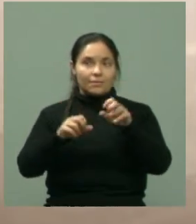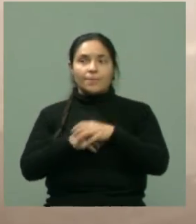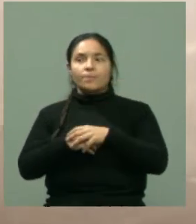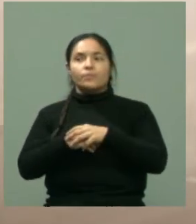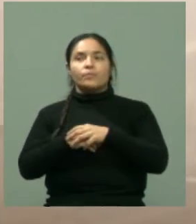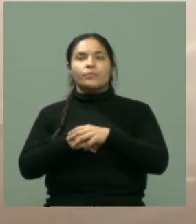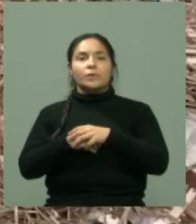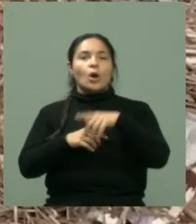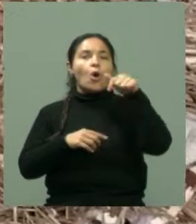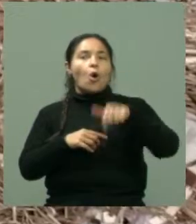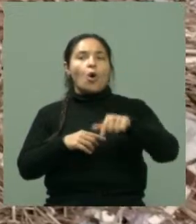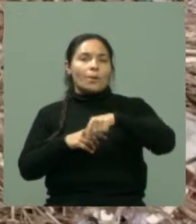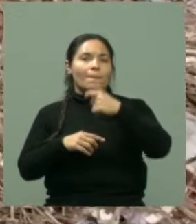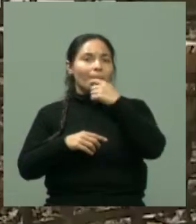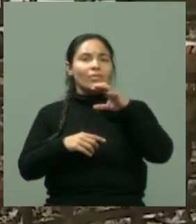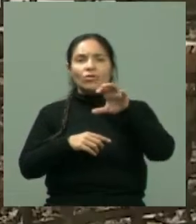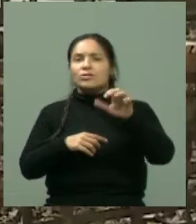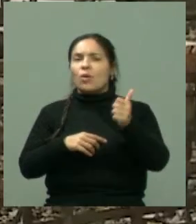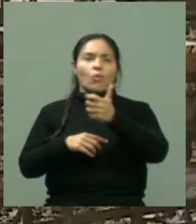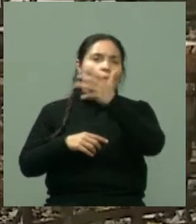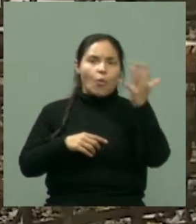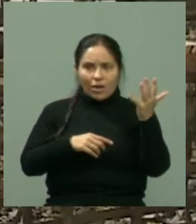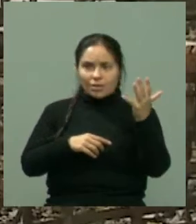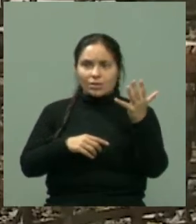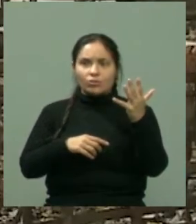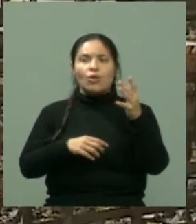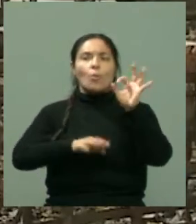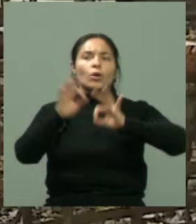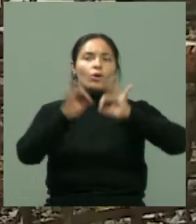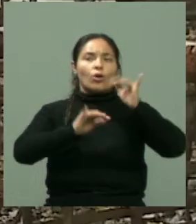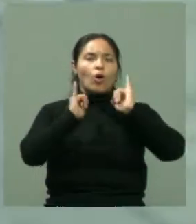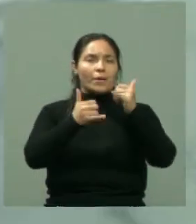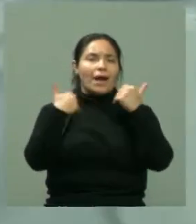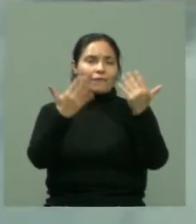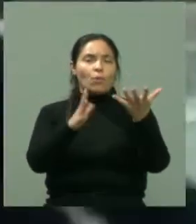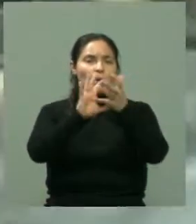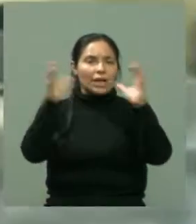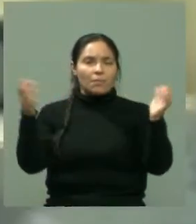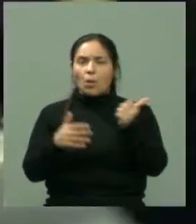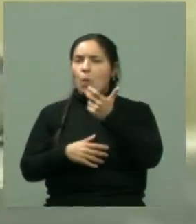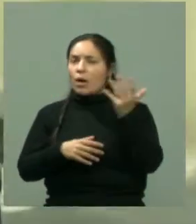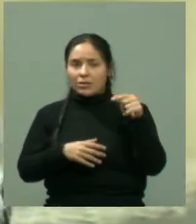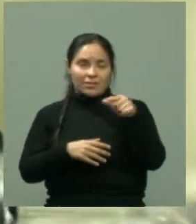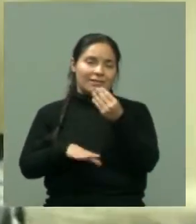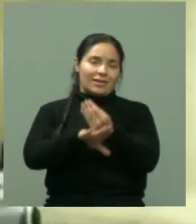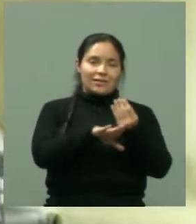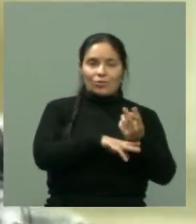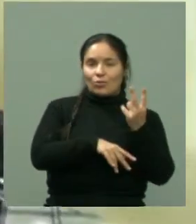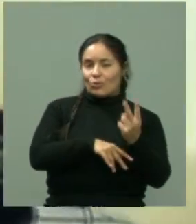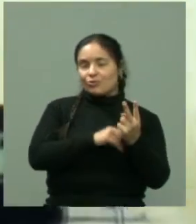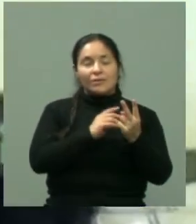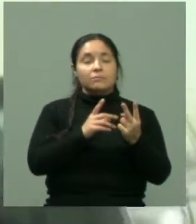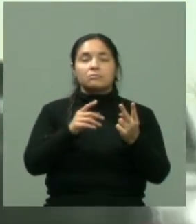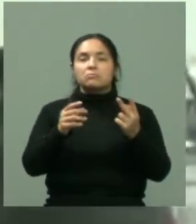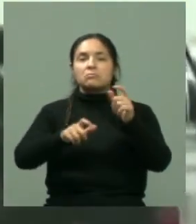chicos hoy en Mendoza están, digamos, se suman al proyecto de Jóvenes por el Clima? Ustedes, bueno, han venido a representar, pero digo, ¿cuántos? Y